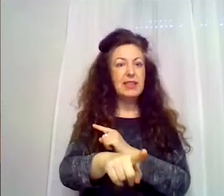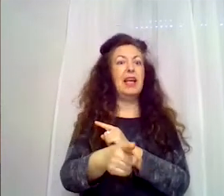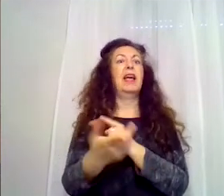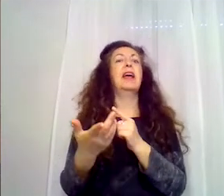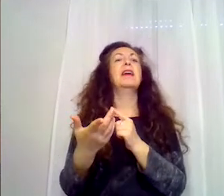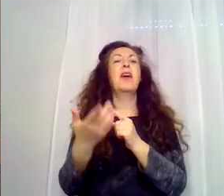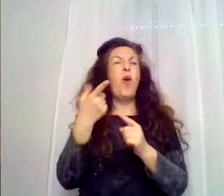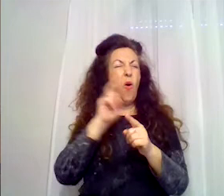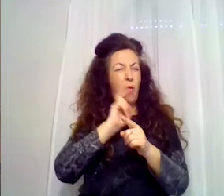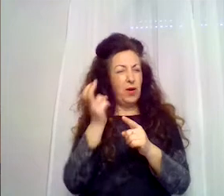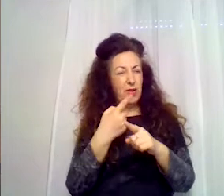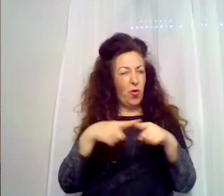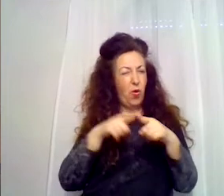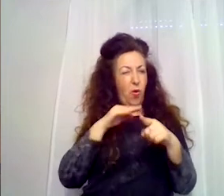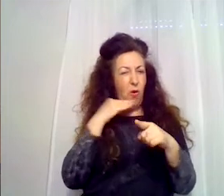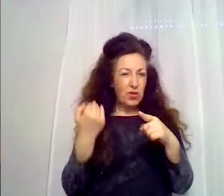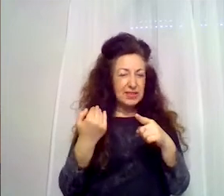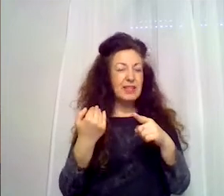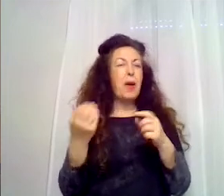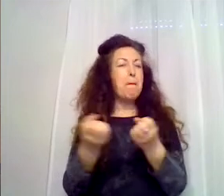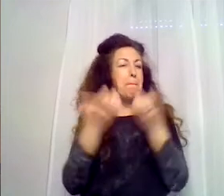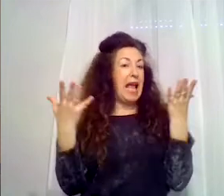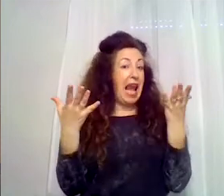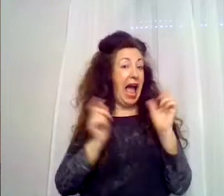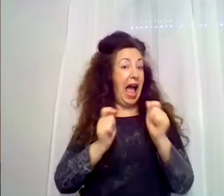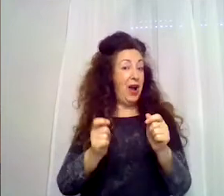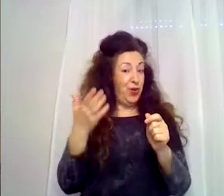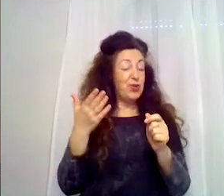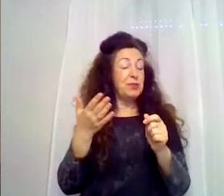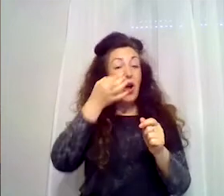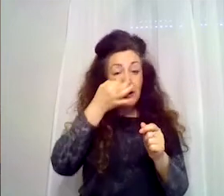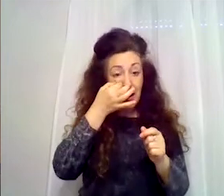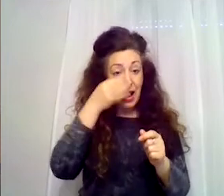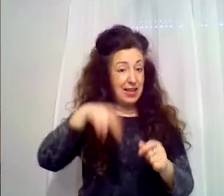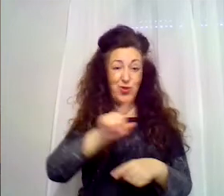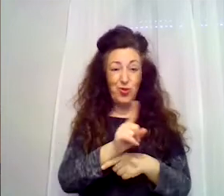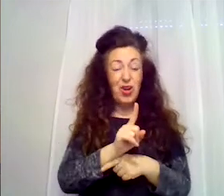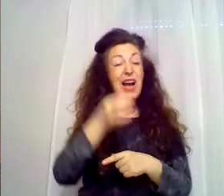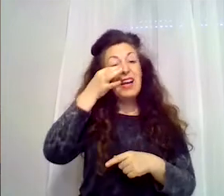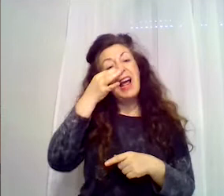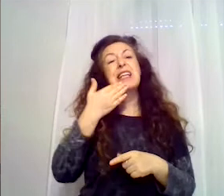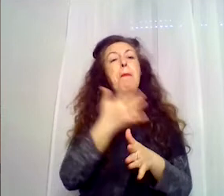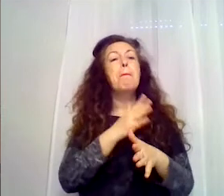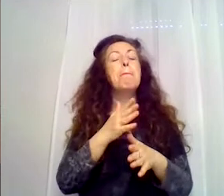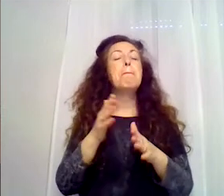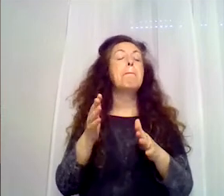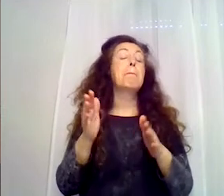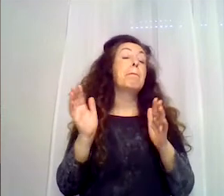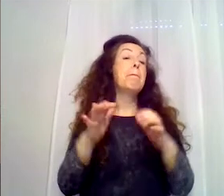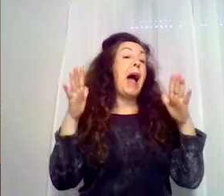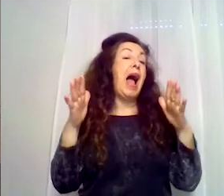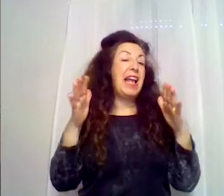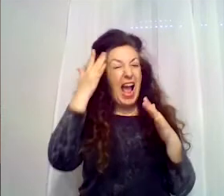los magos callejeros, ¿no? Y seguramente Marlowe conocía este libro, al igual que pues, muchos de los intelectuales de aquella época, y